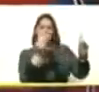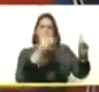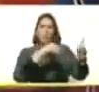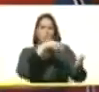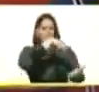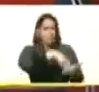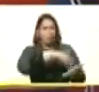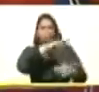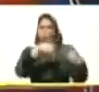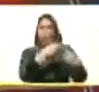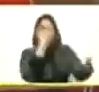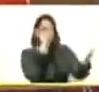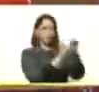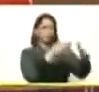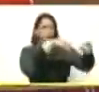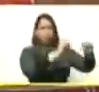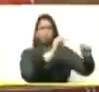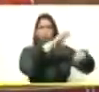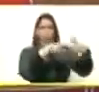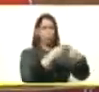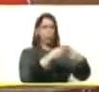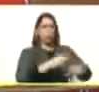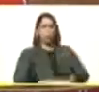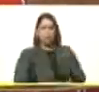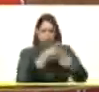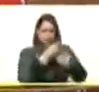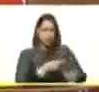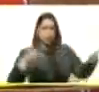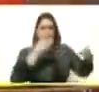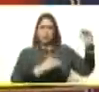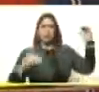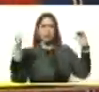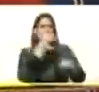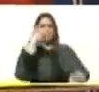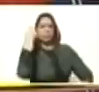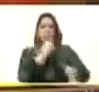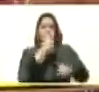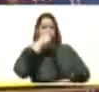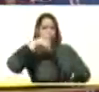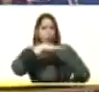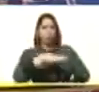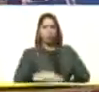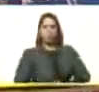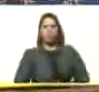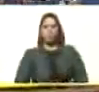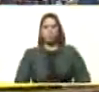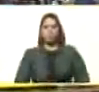arrodillarse más nunca ante ningún imperio, presidente. La dignidad por sobre todas las cosas de nuestro pueblo.